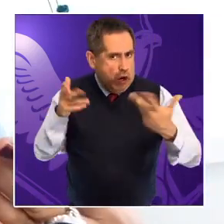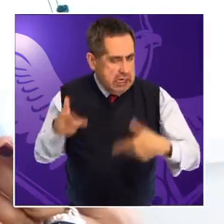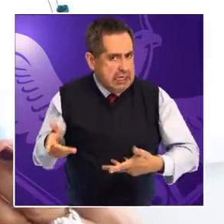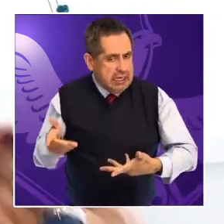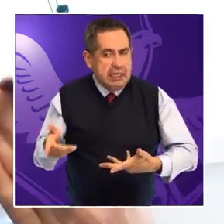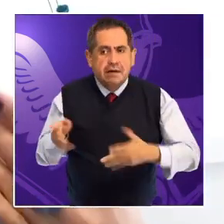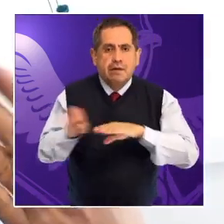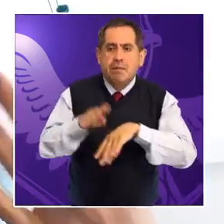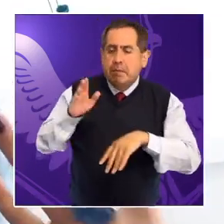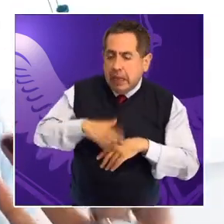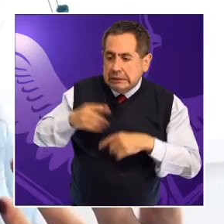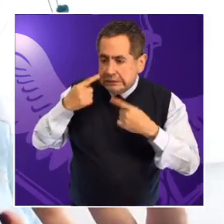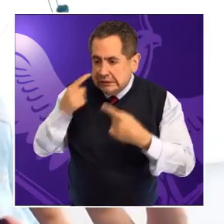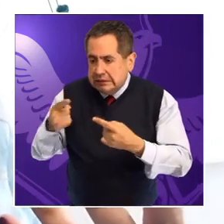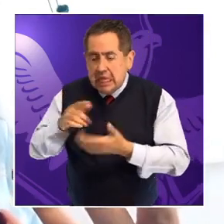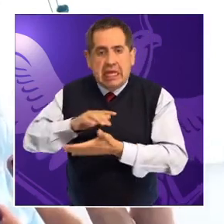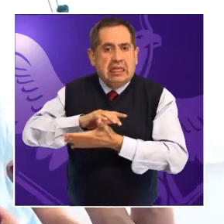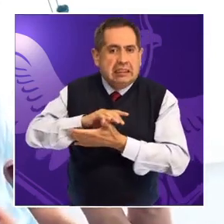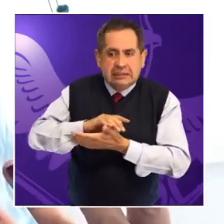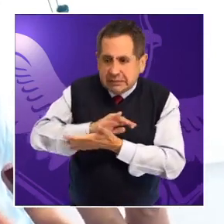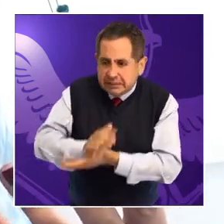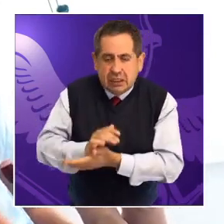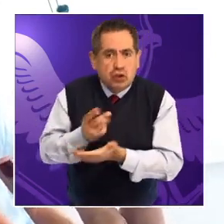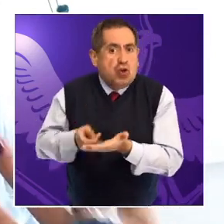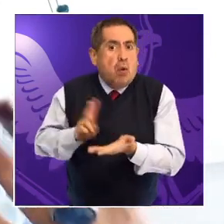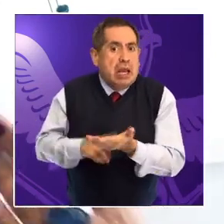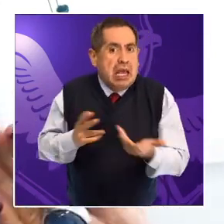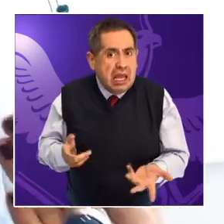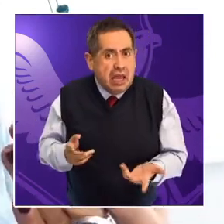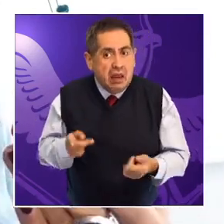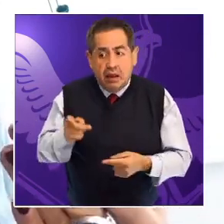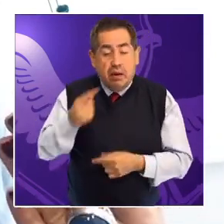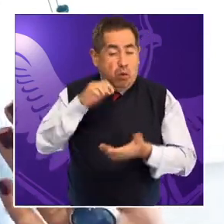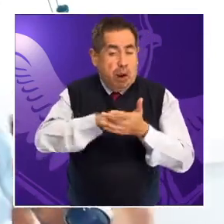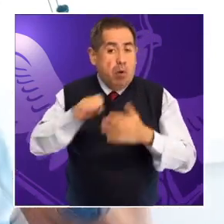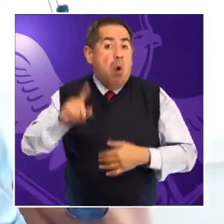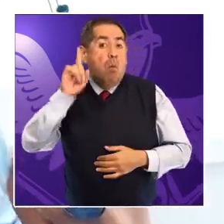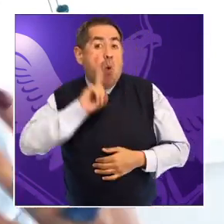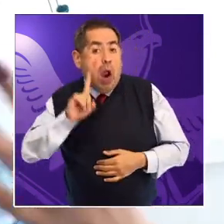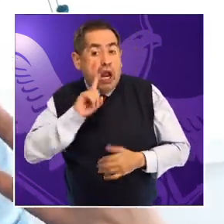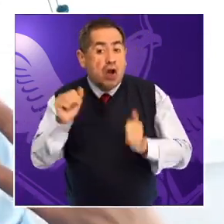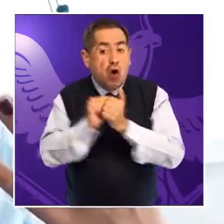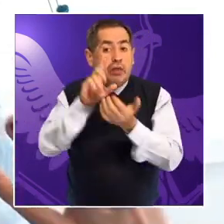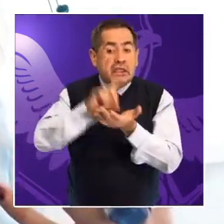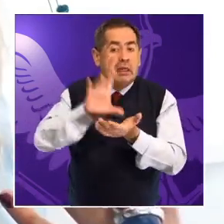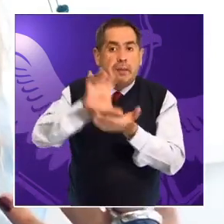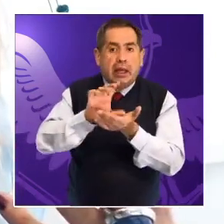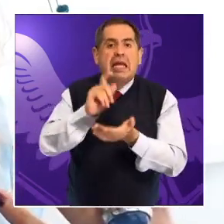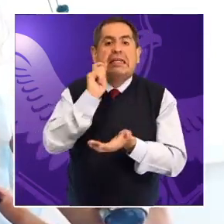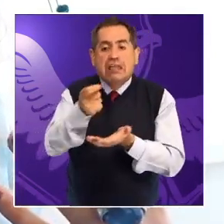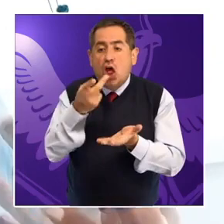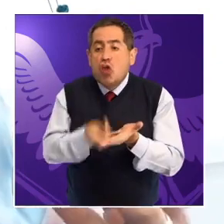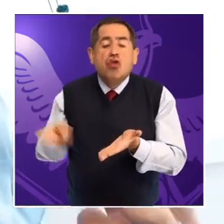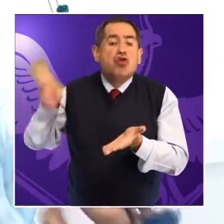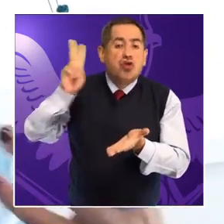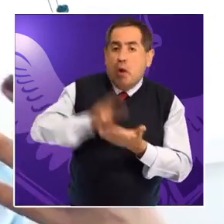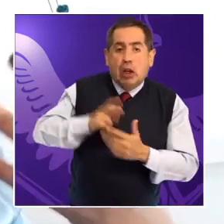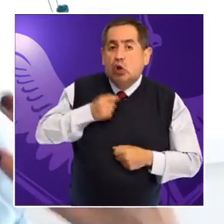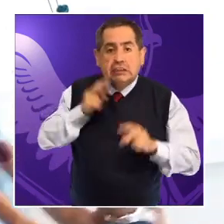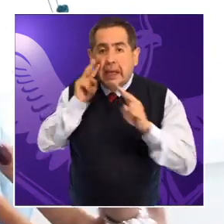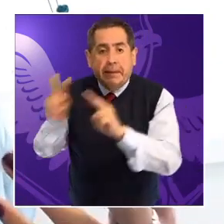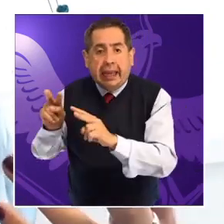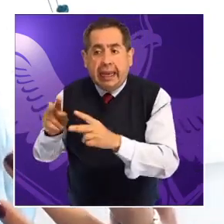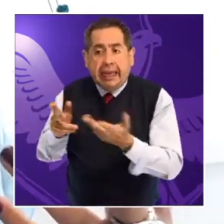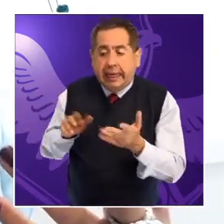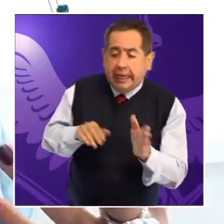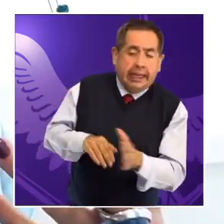una situación de doble invisibilidad. Recordemos que las mujeres con discapacidad están doblemente invisibilizadas. Si hay del